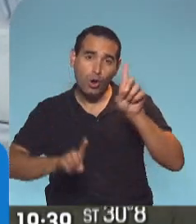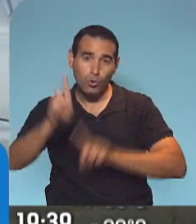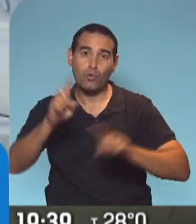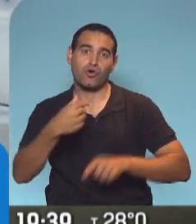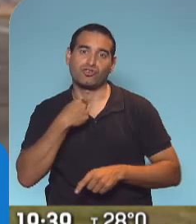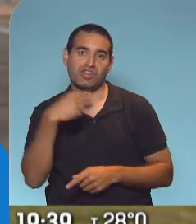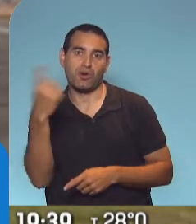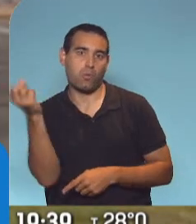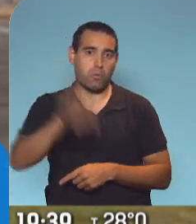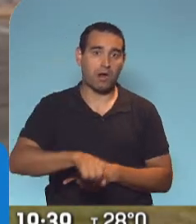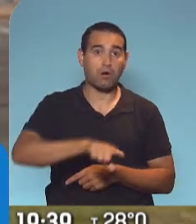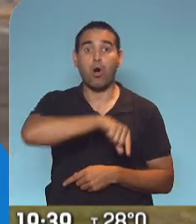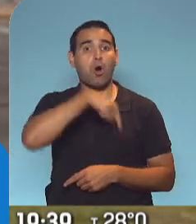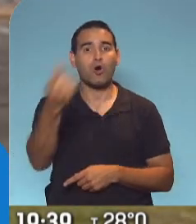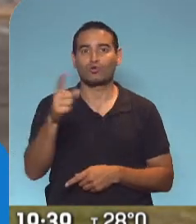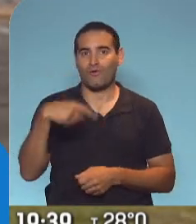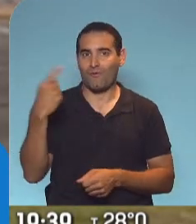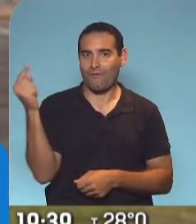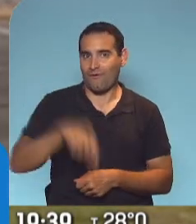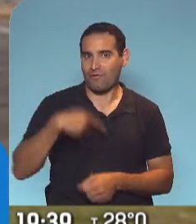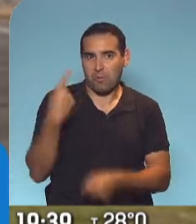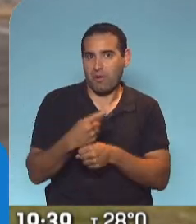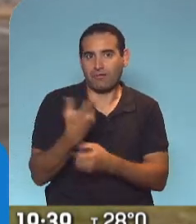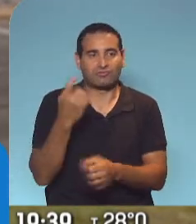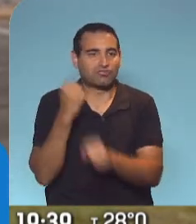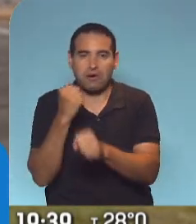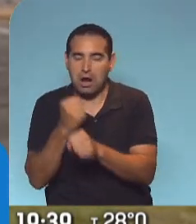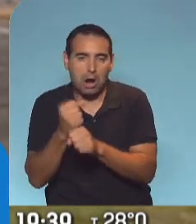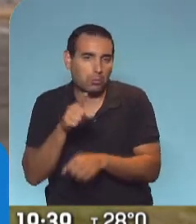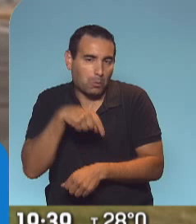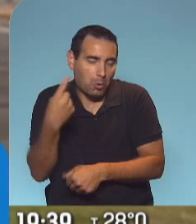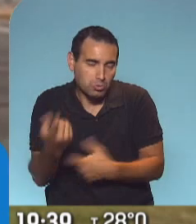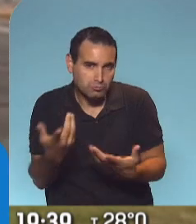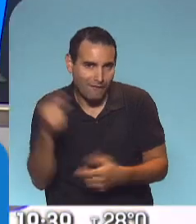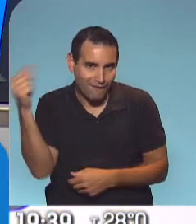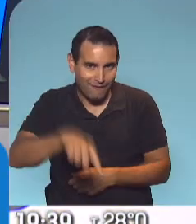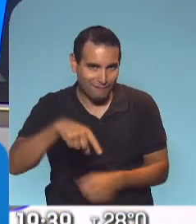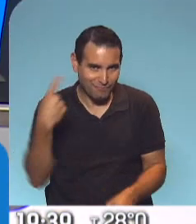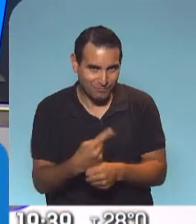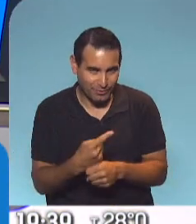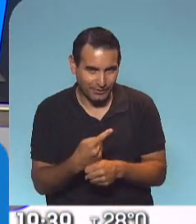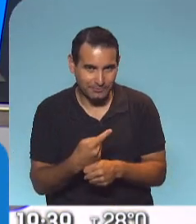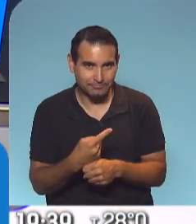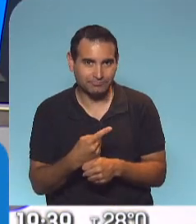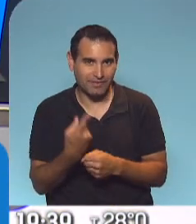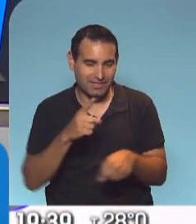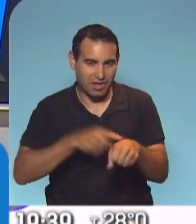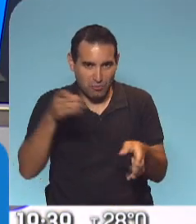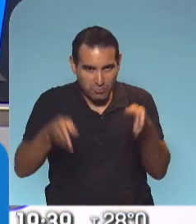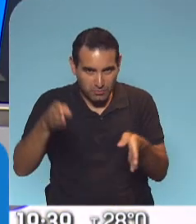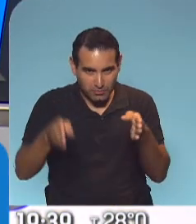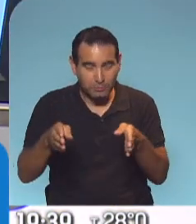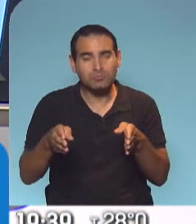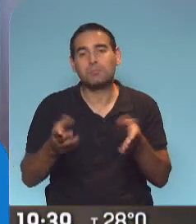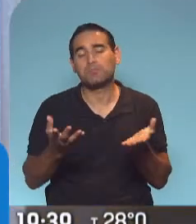querer volver y hay algunos que a lo mejor no pueden volver por motivos laborales o por alguna otra razón en este periodo.